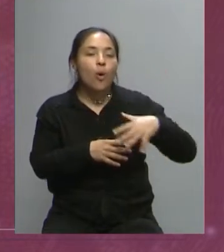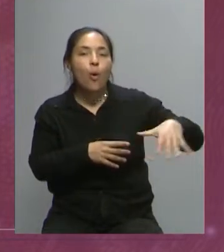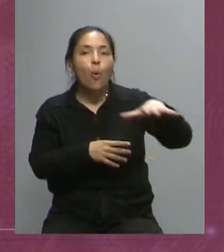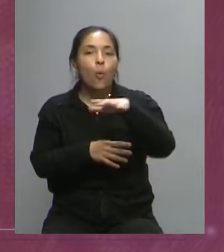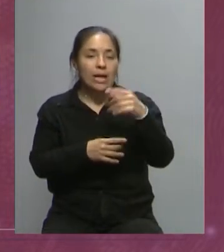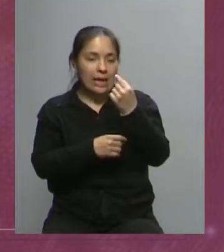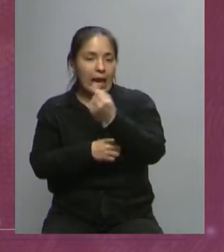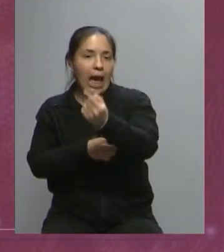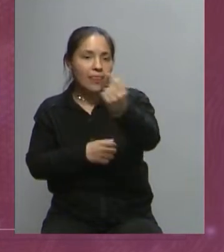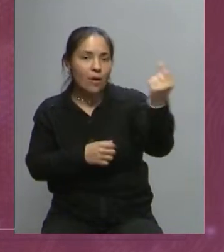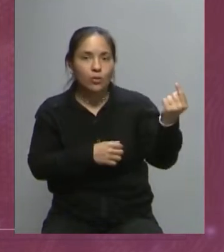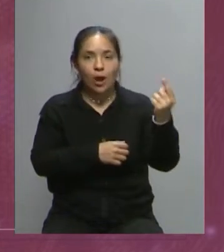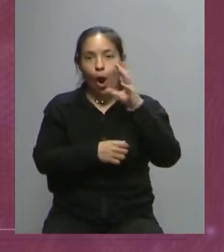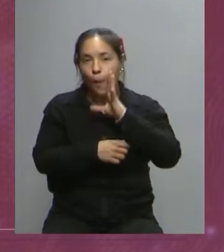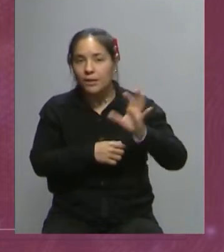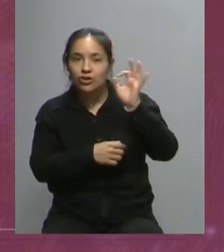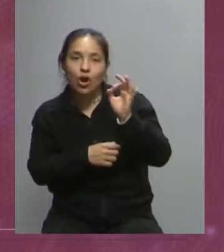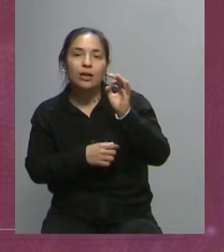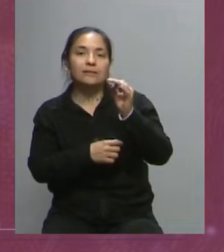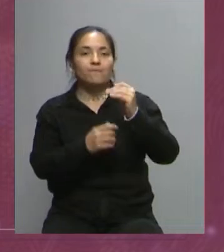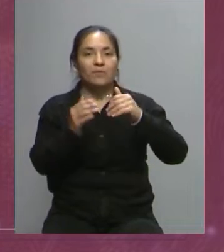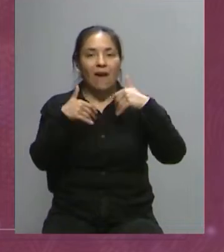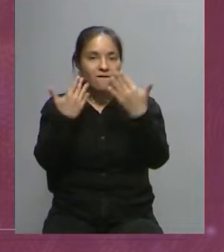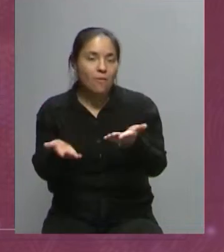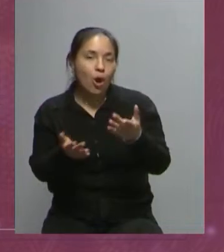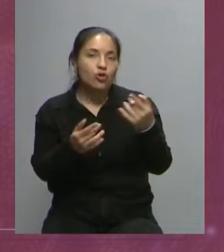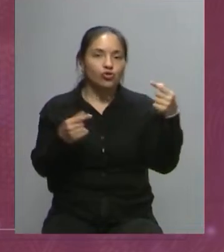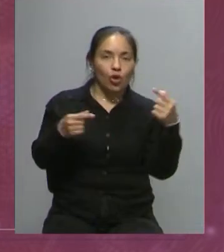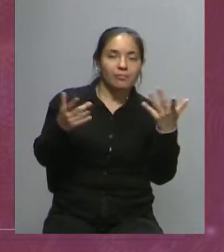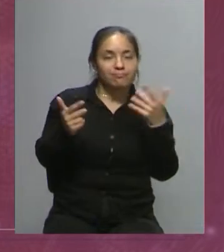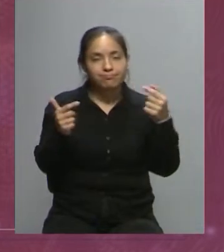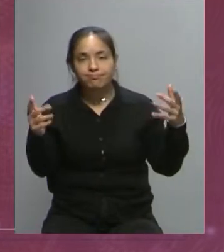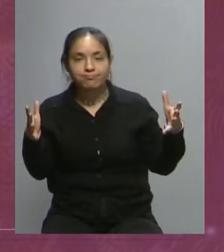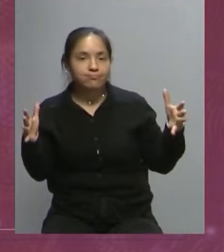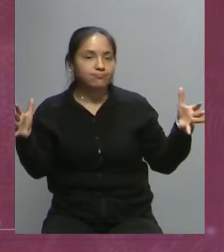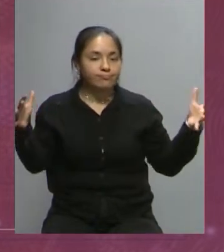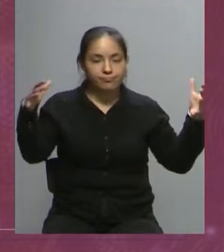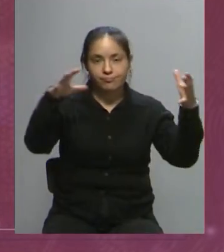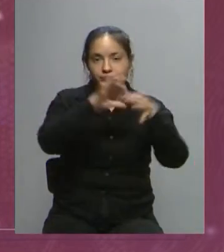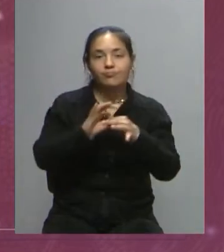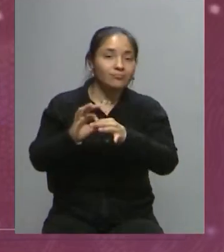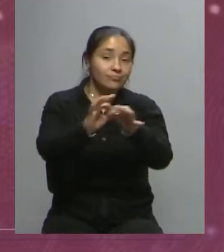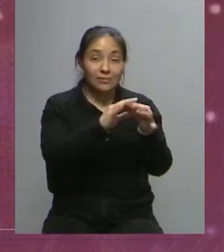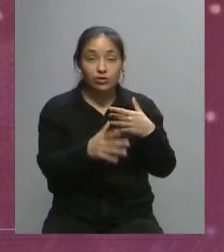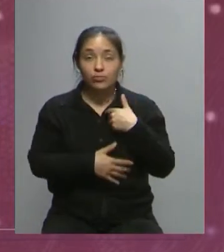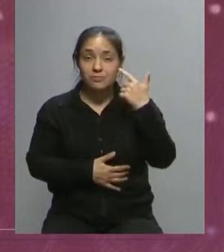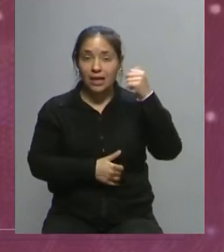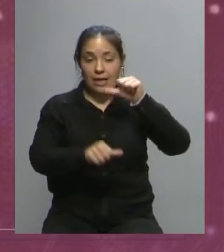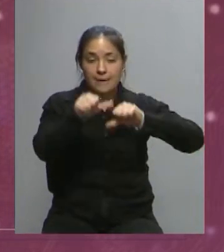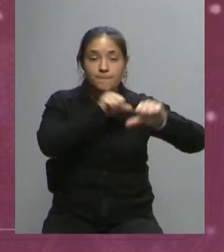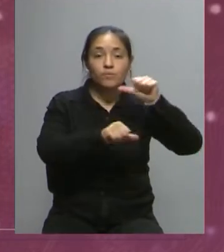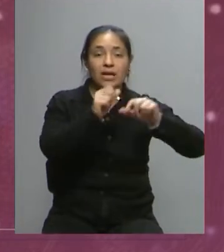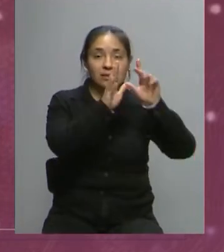parte interactúe con sus ventajas y sus desventajas. Ahí es donde yo creo que la ciencia de datos es un fenómeno fundamentalmente